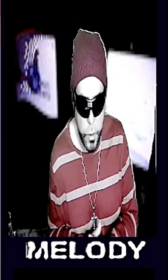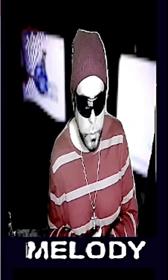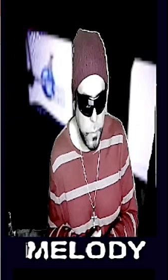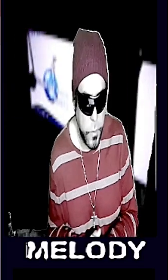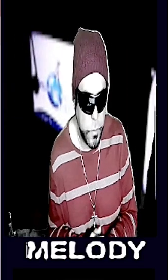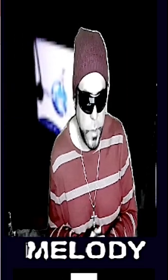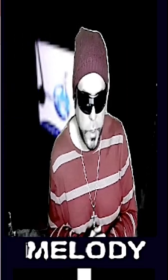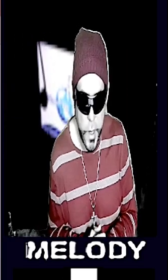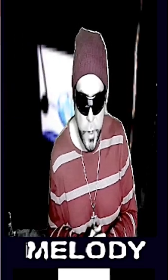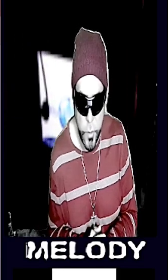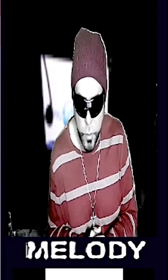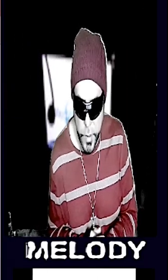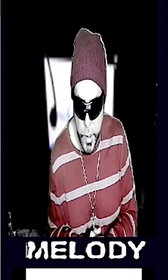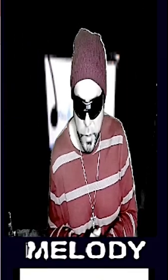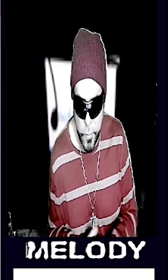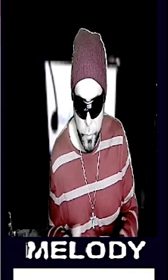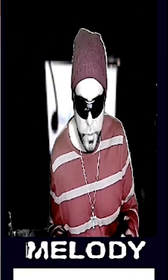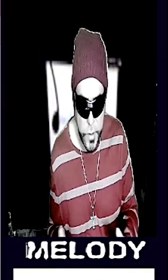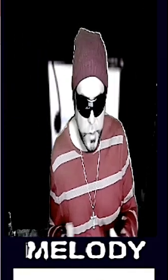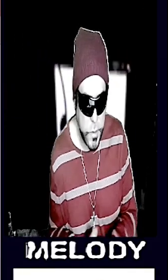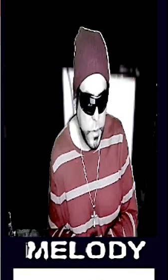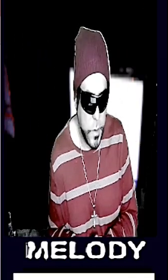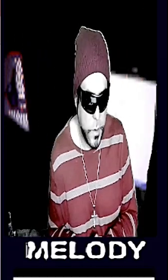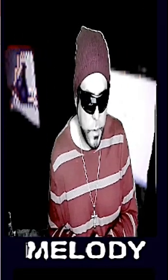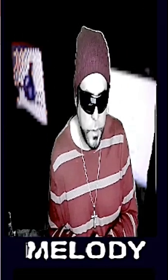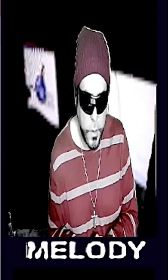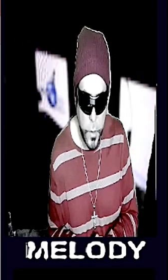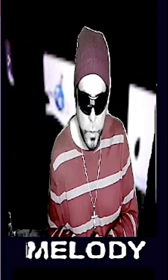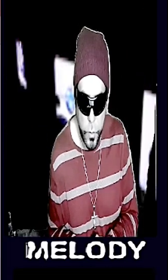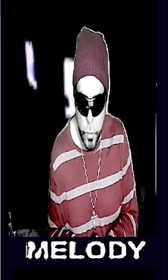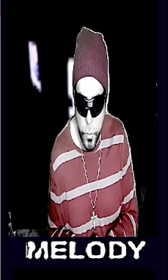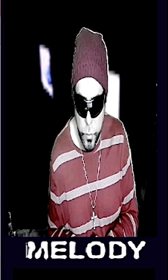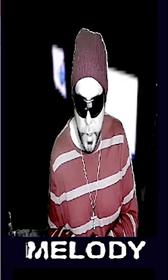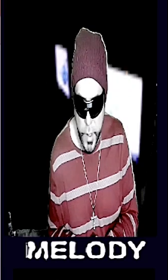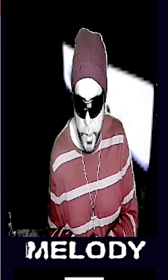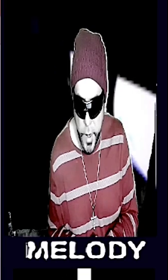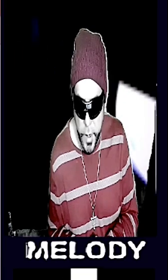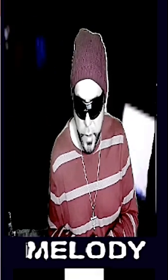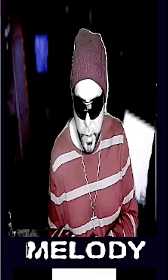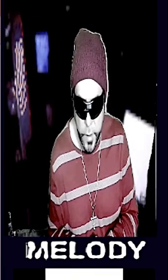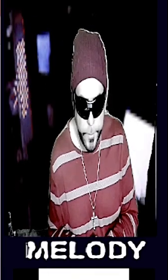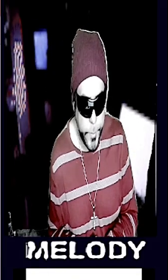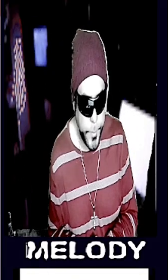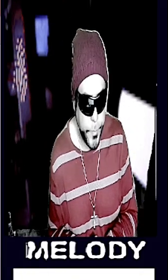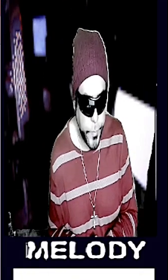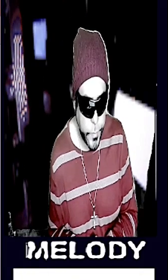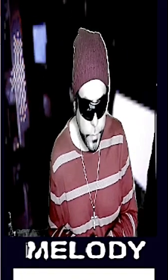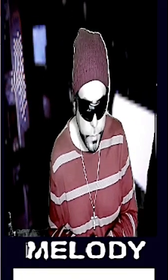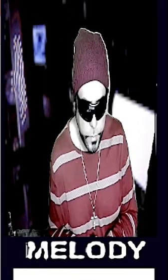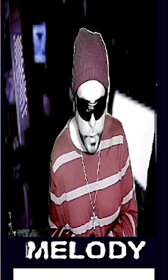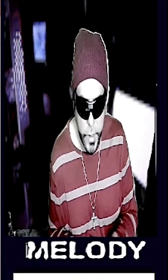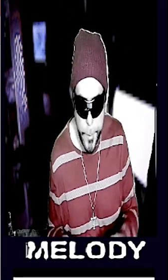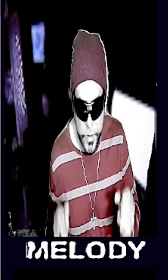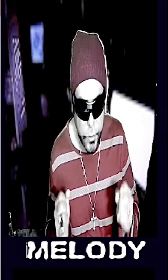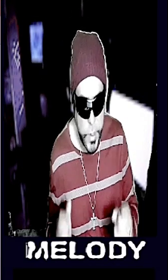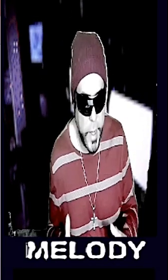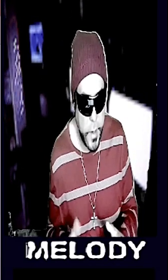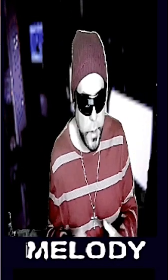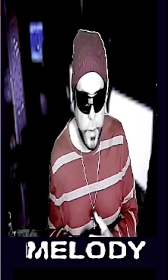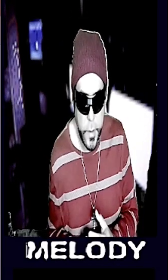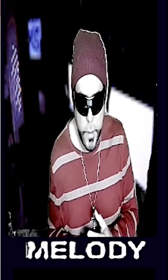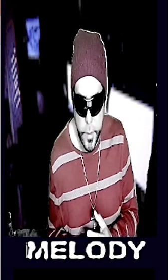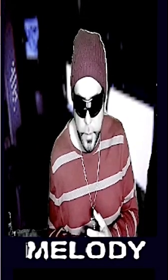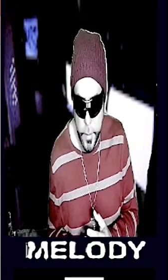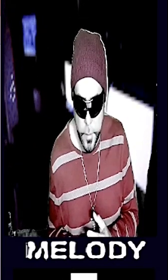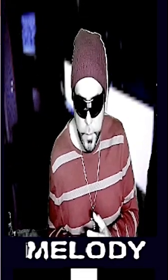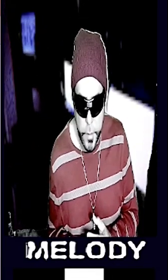por el pelón su maquinaria económica de influencias o su maquinaria de de